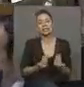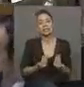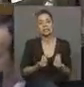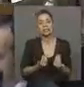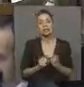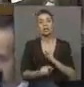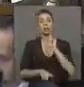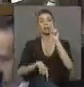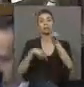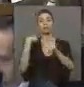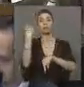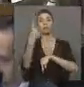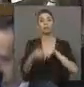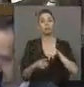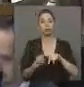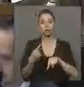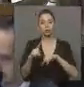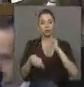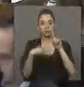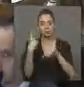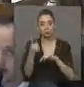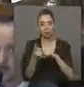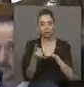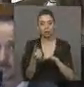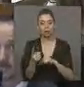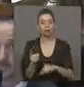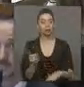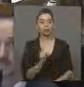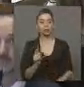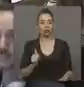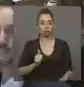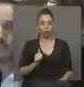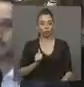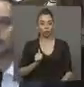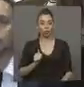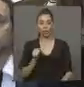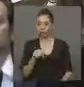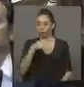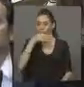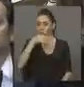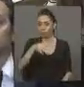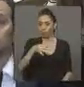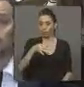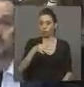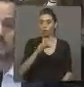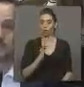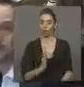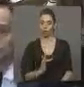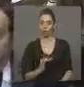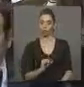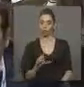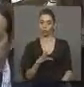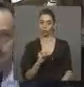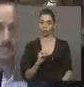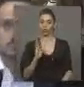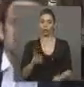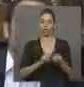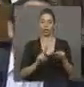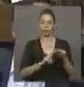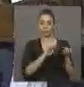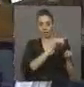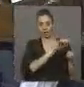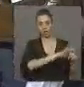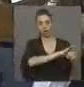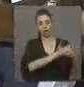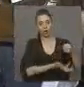la próxima vez creo que, de no cumplirse esta previsión, el fisco tiene que actuar, la